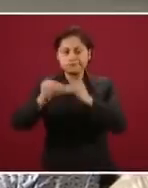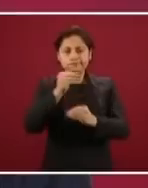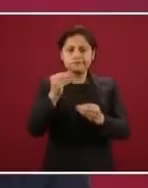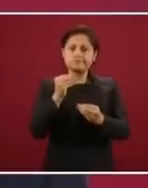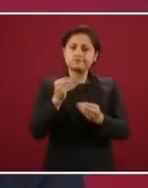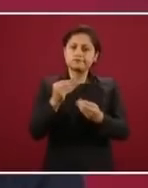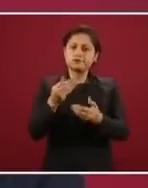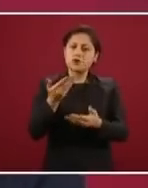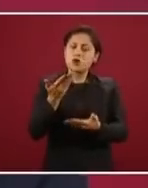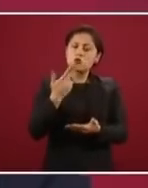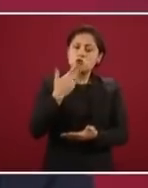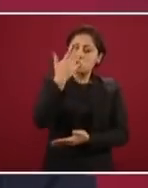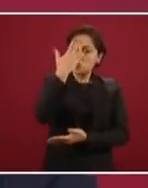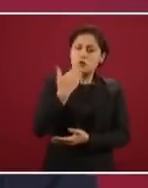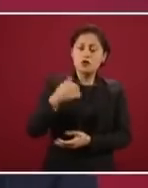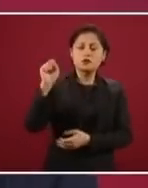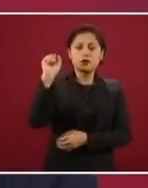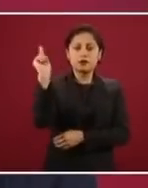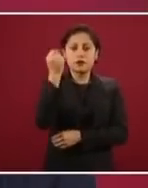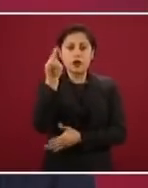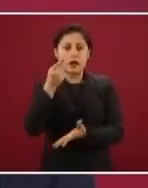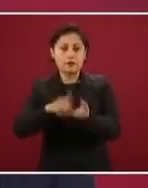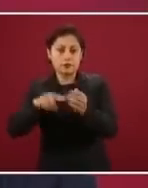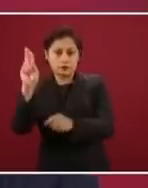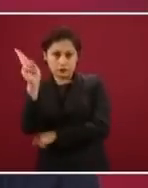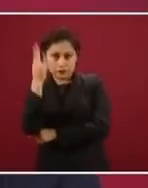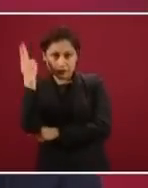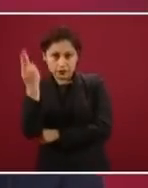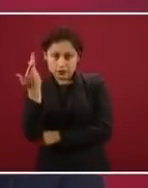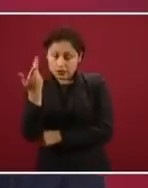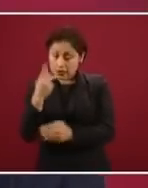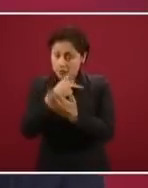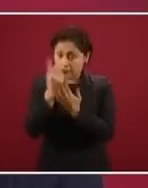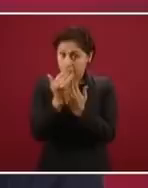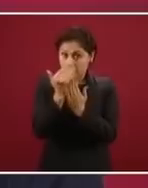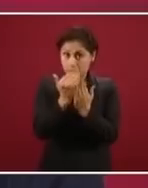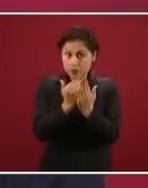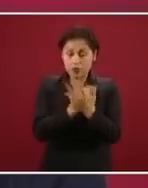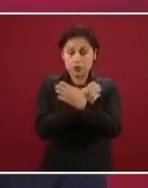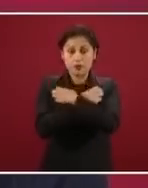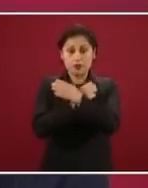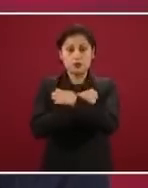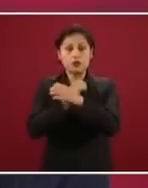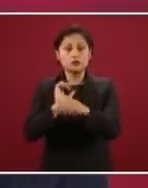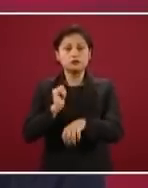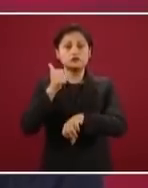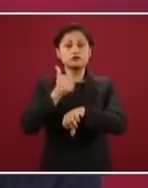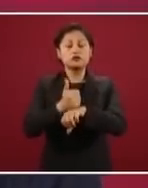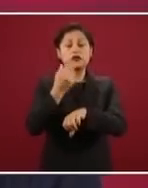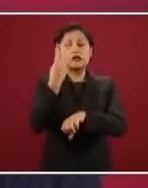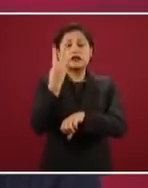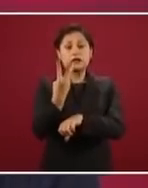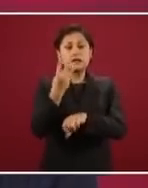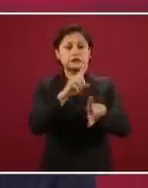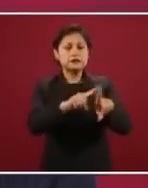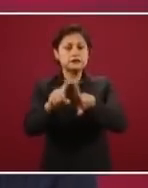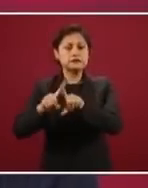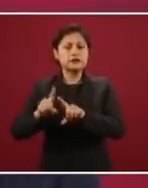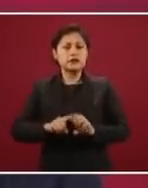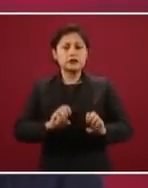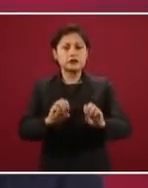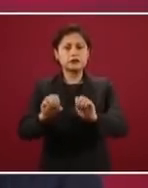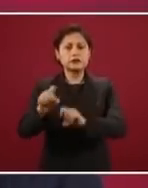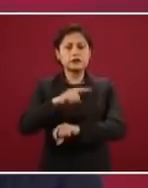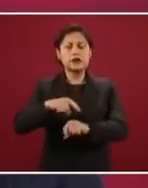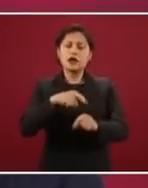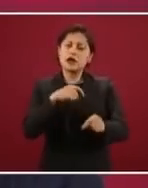universitarios dentro del programa educativo la primera iniciativa consiste en instalación de tres laboratorios con tecnologías de